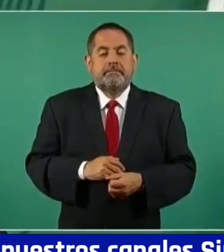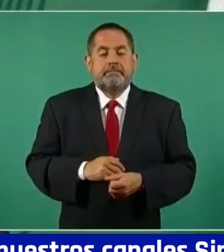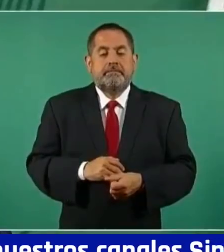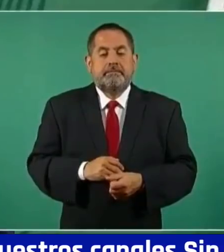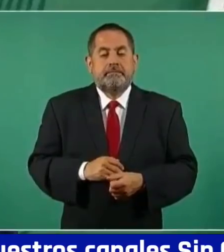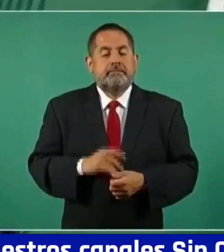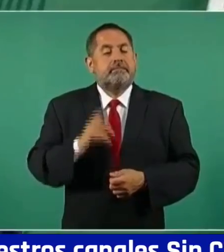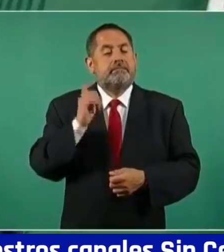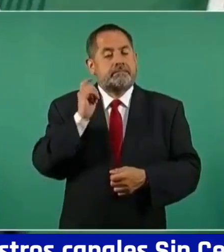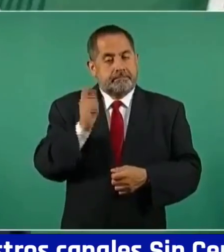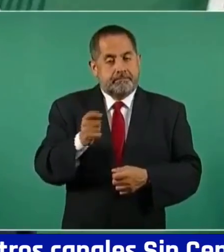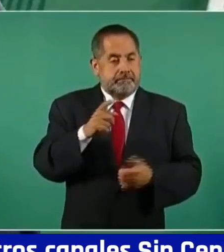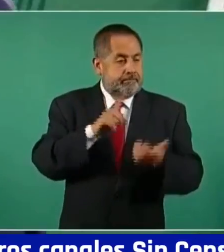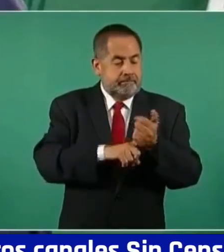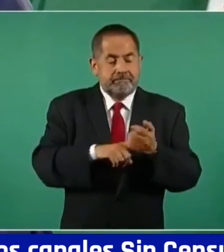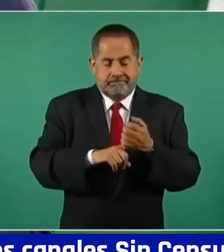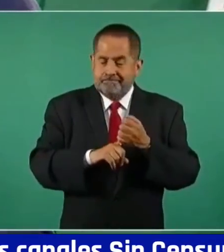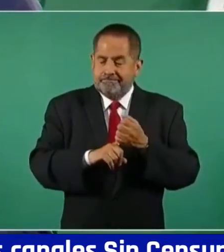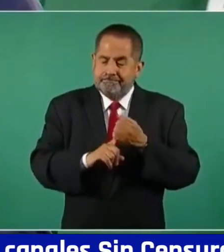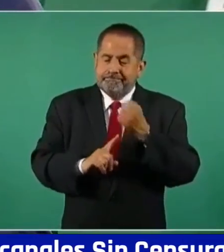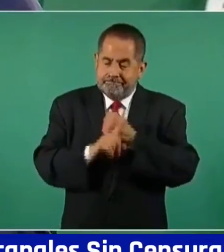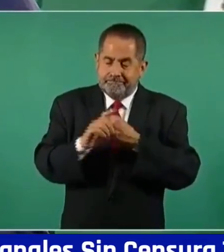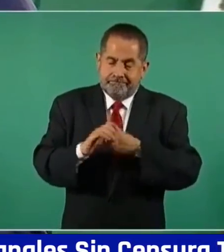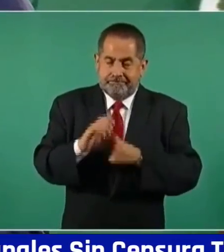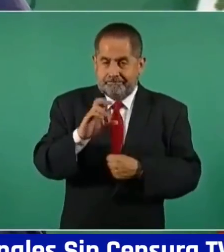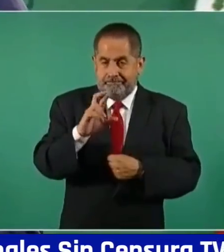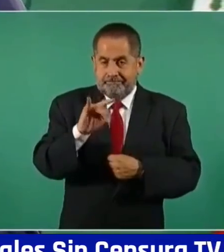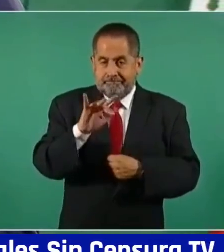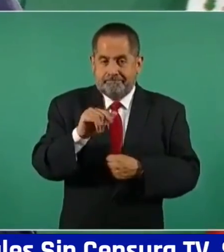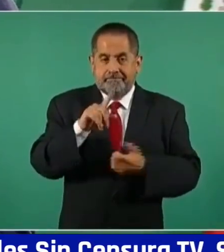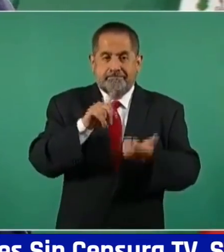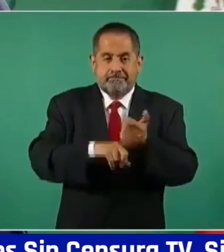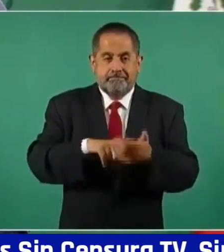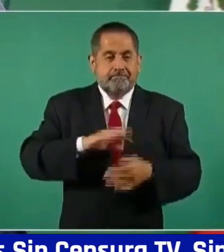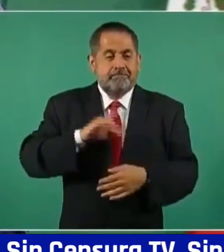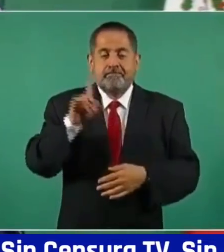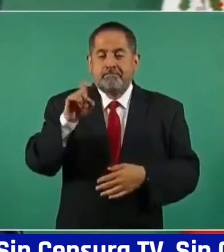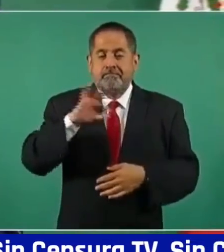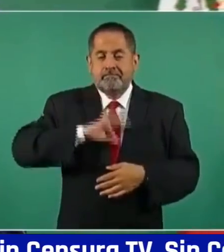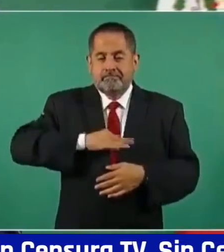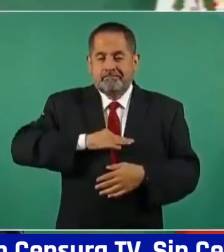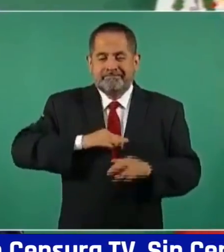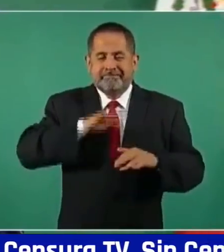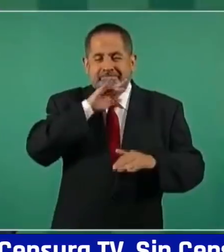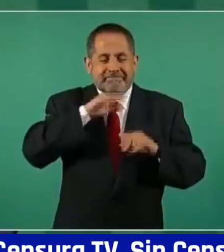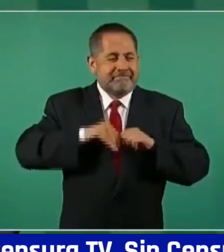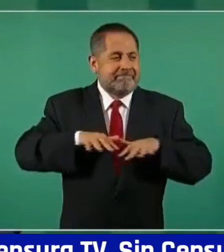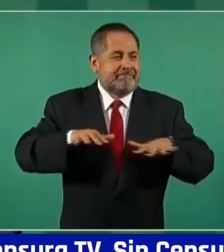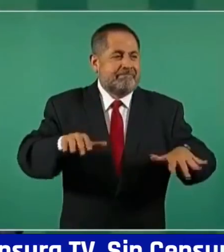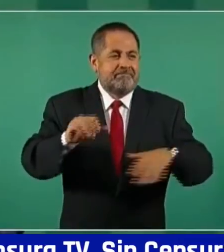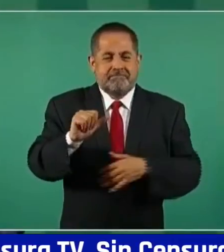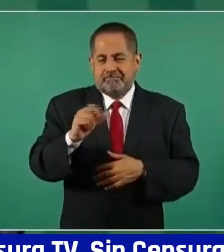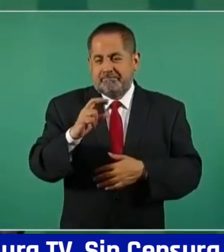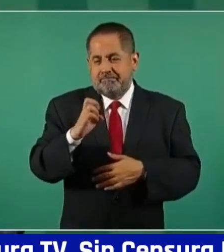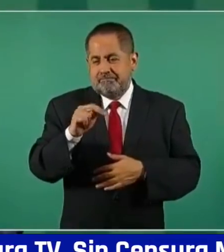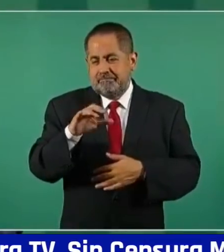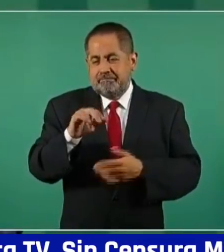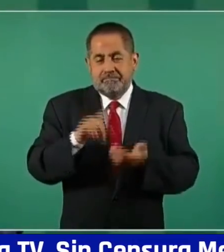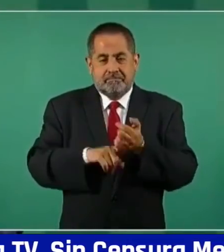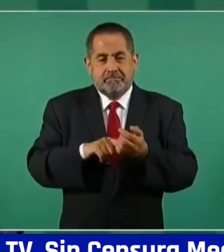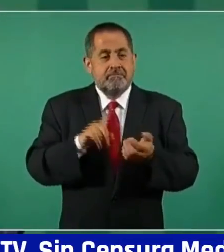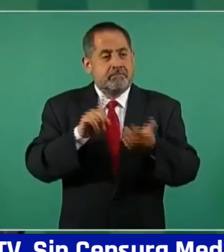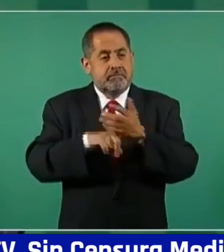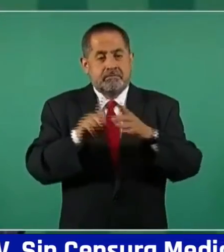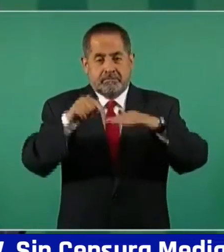ya hay una situación crítica de contaminación por arsénico de los